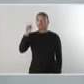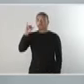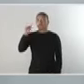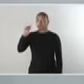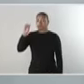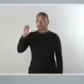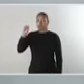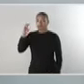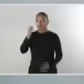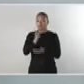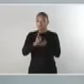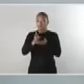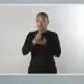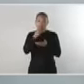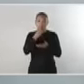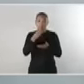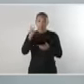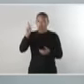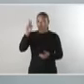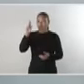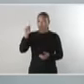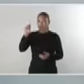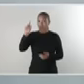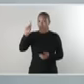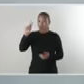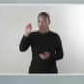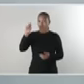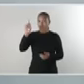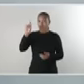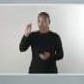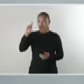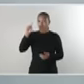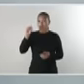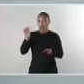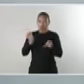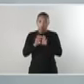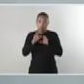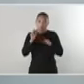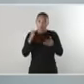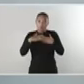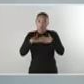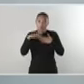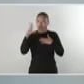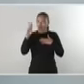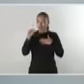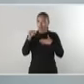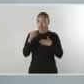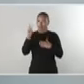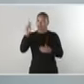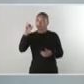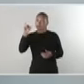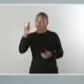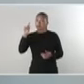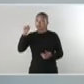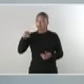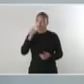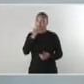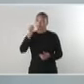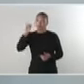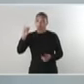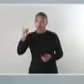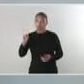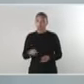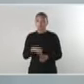del petróleo pero el pri Y el pan lo aprobaron tú qué dices que no te vendes que soplan vientos